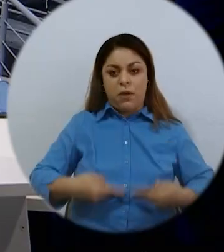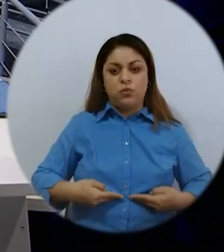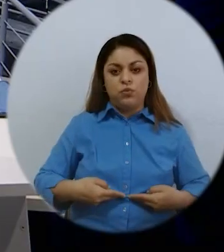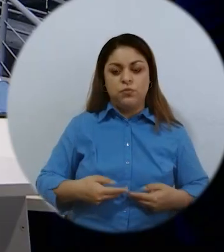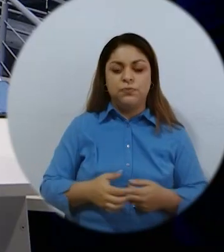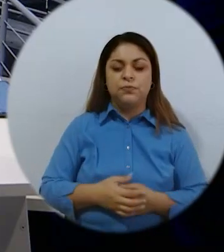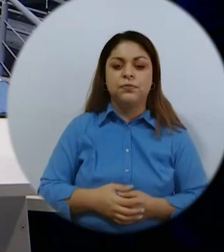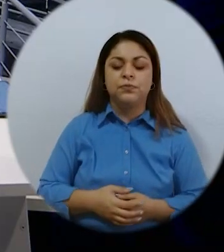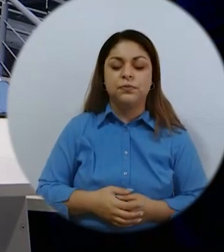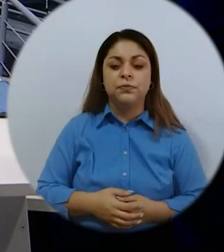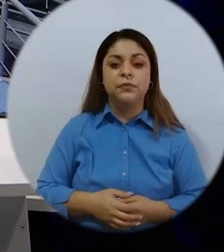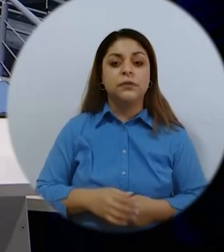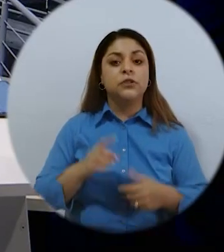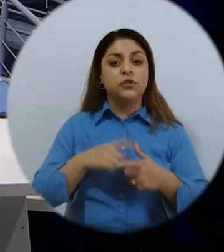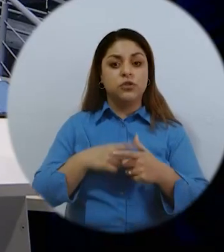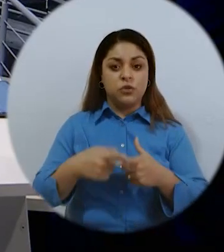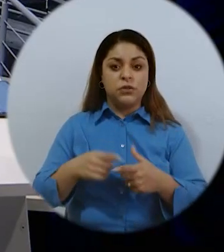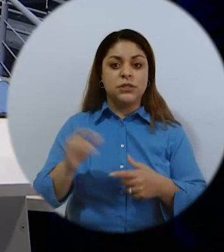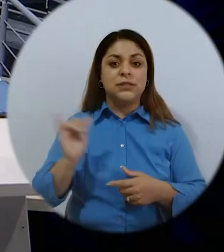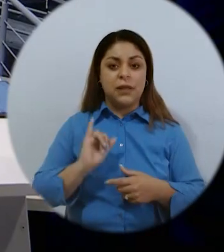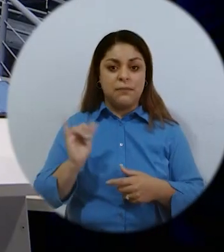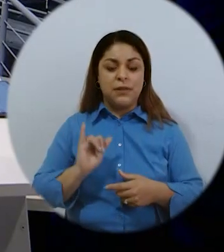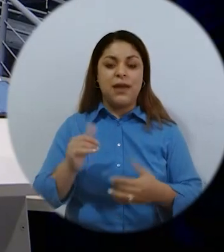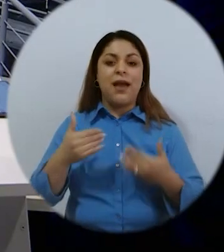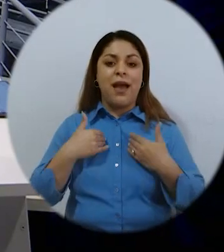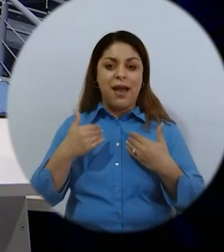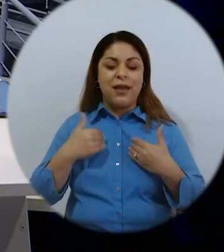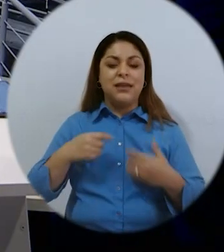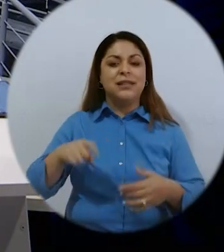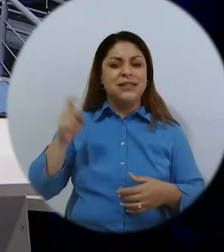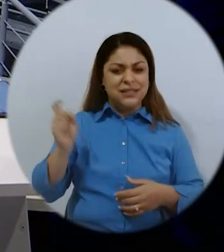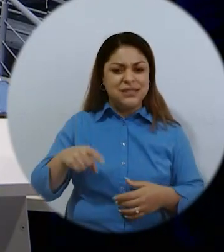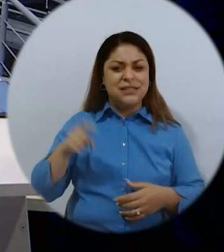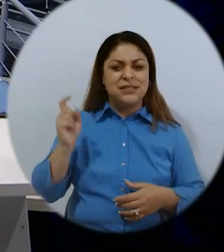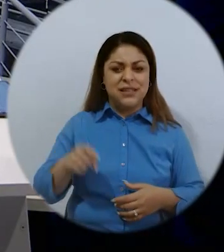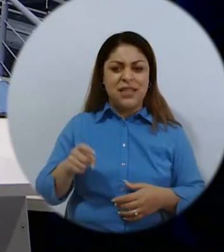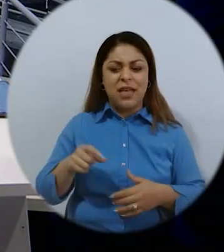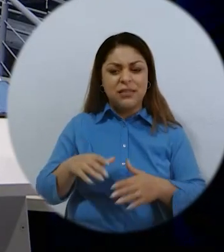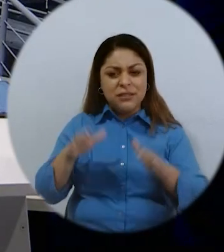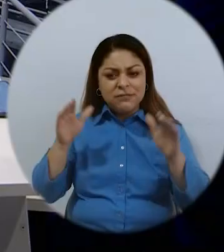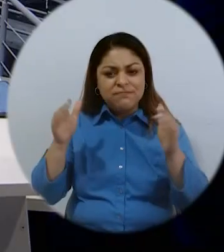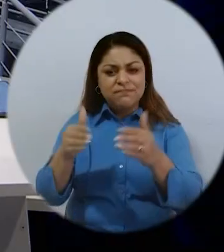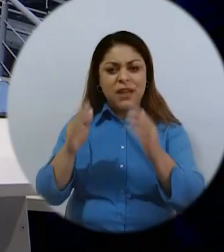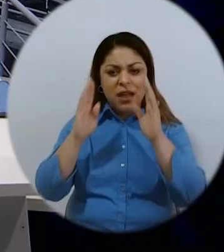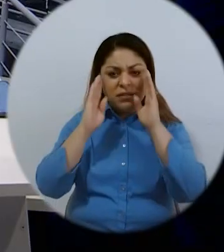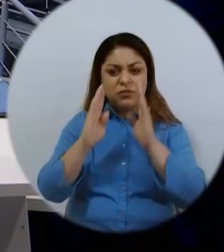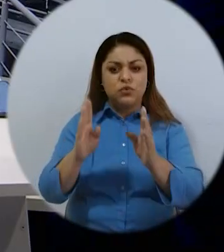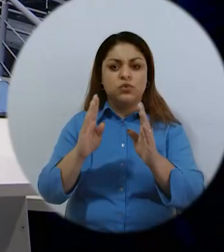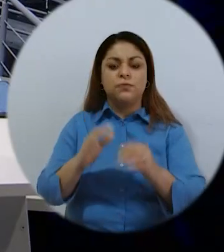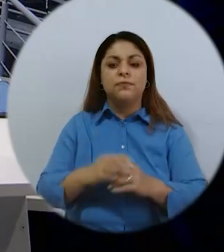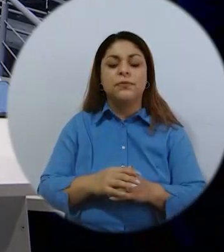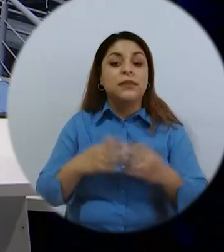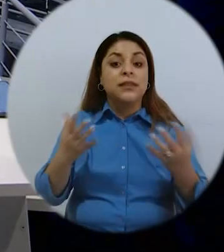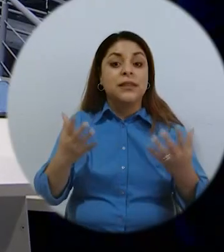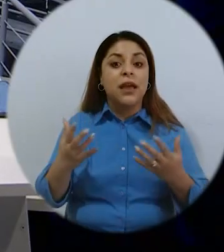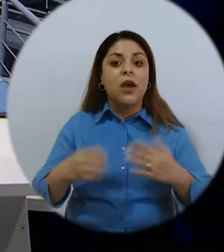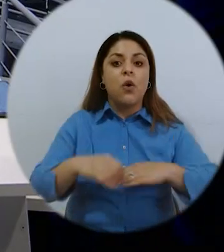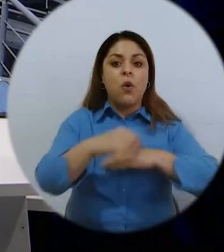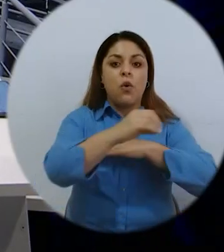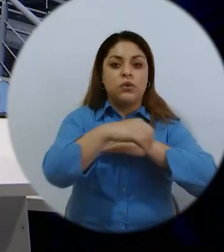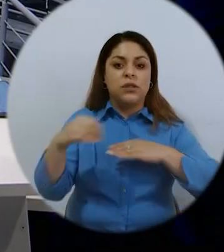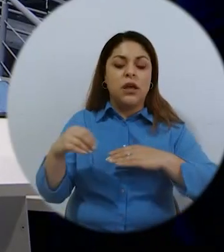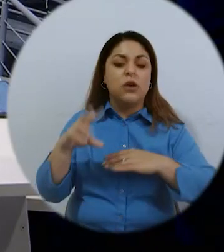de los seres humanos. Entonces también hay una necesidad de centrar la atención en que